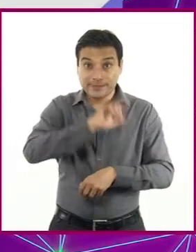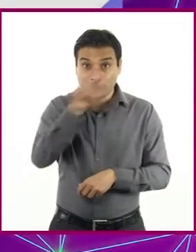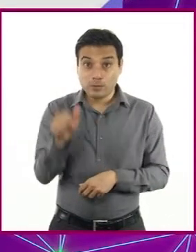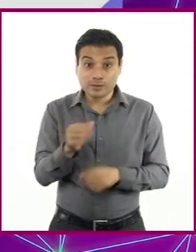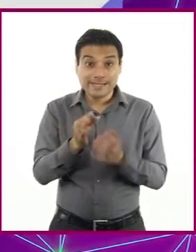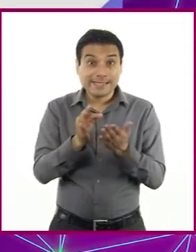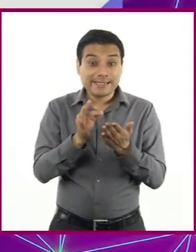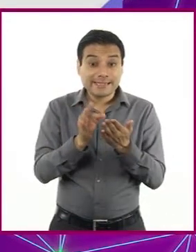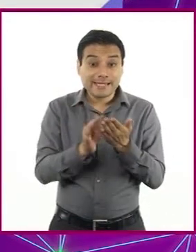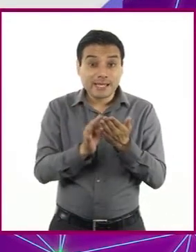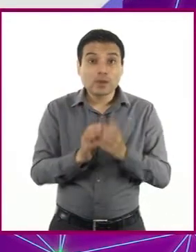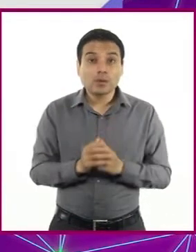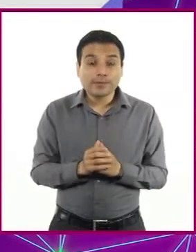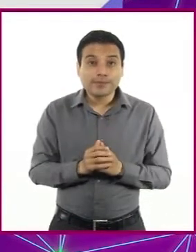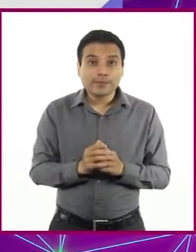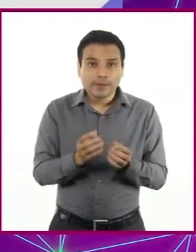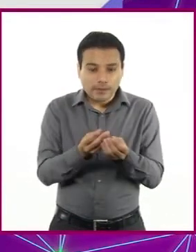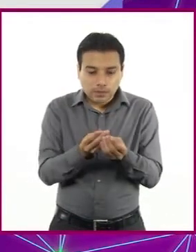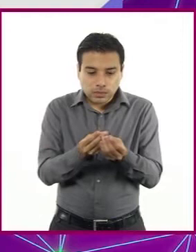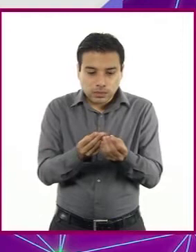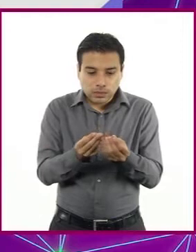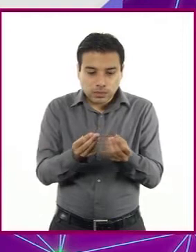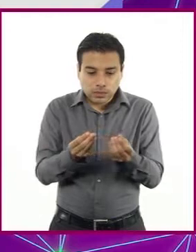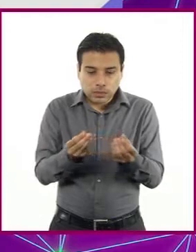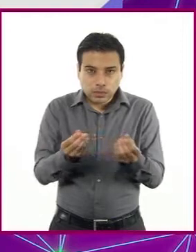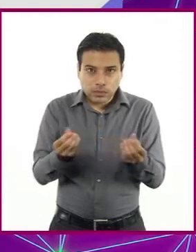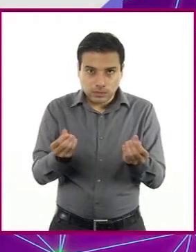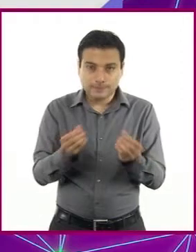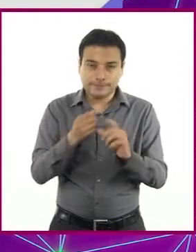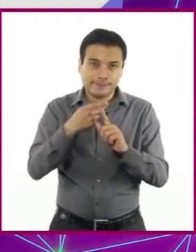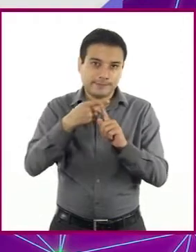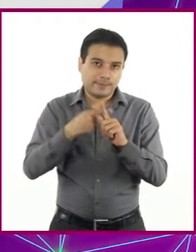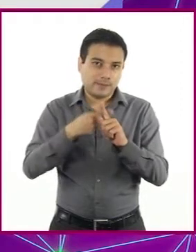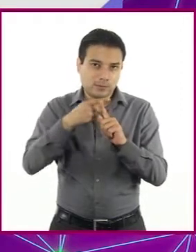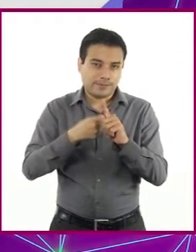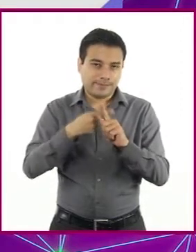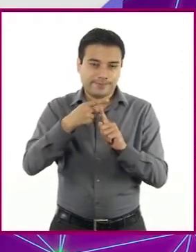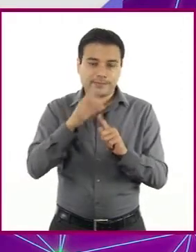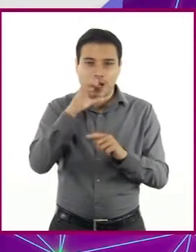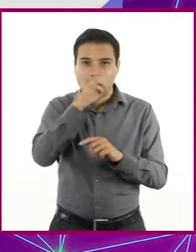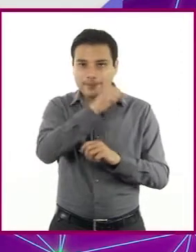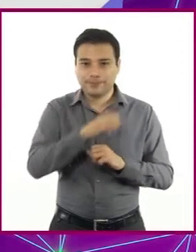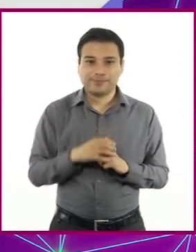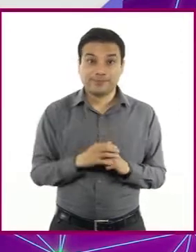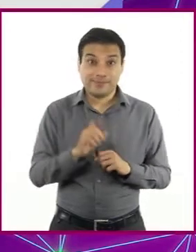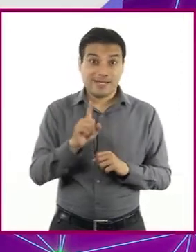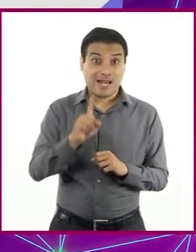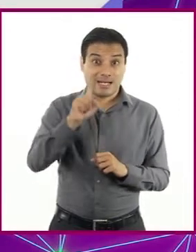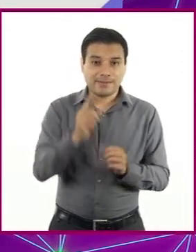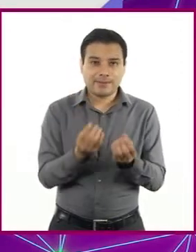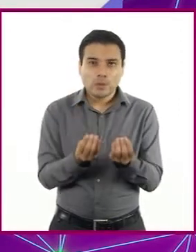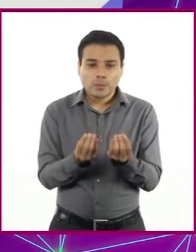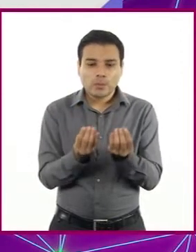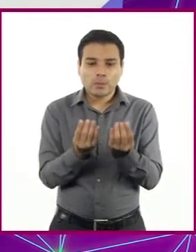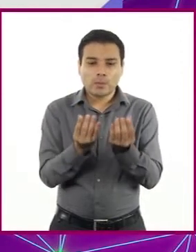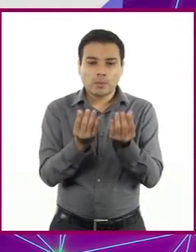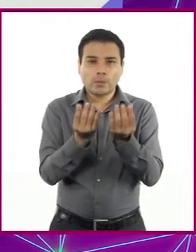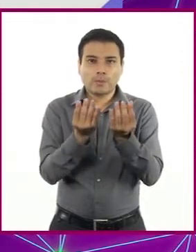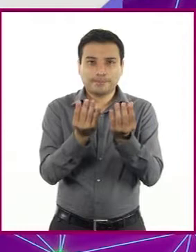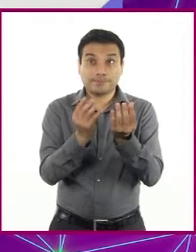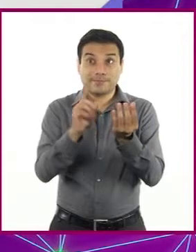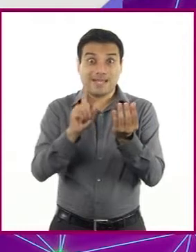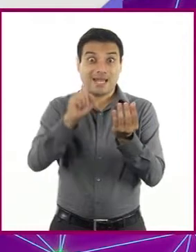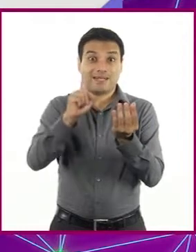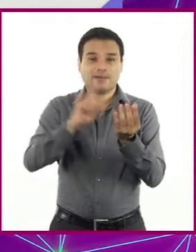hierro se reduce en etapas que dependen de la temperatura. La parte alta del horno es donde la temperatura es más